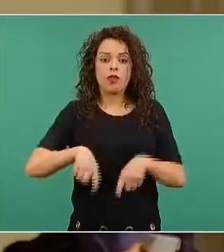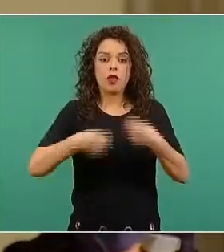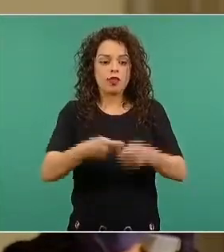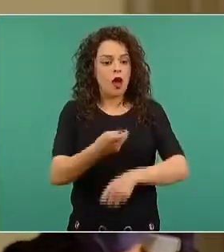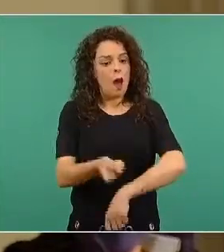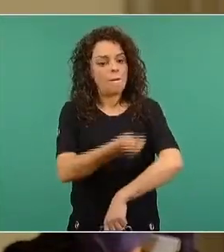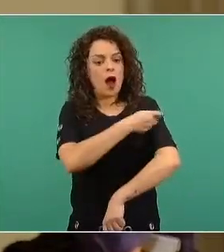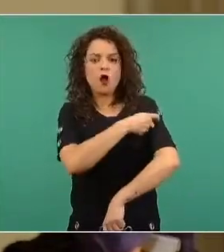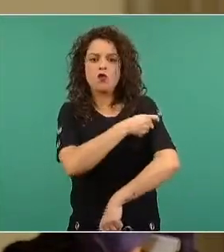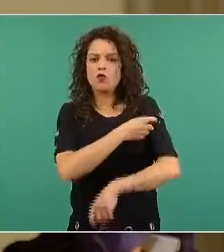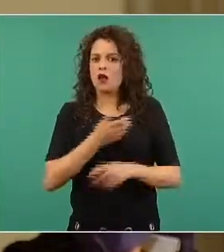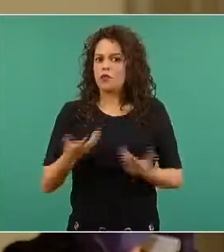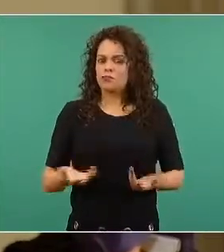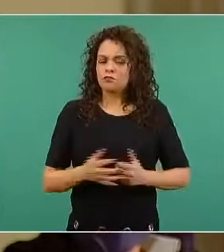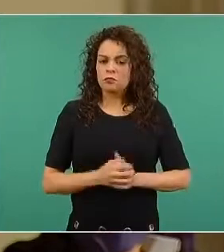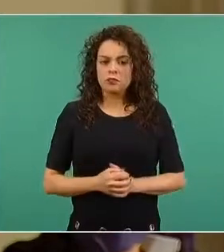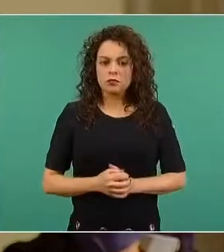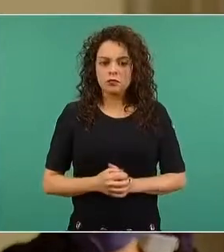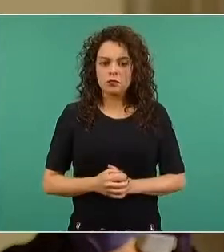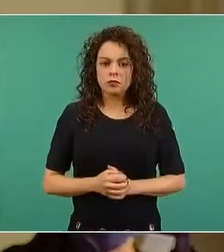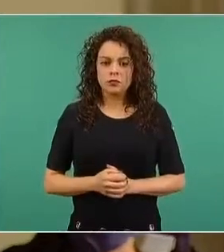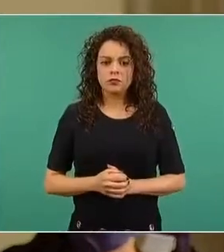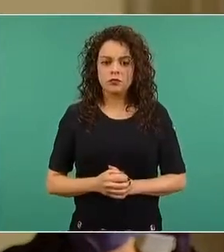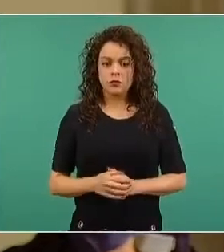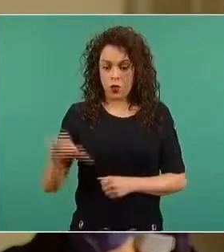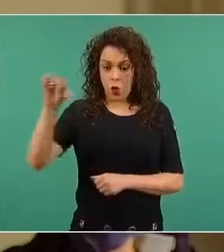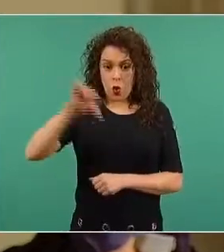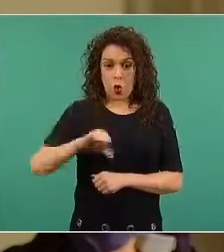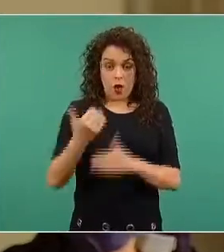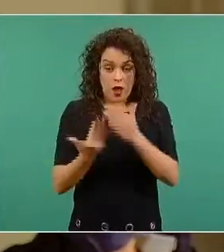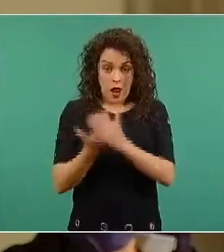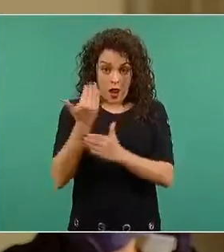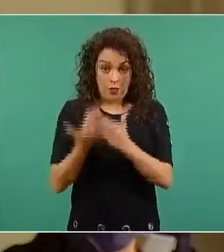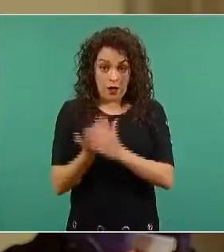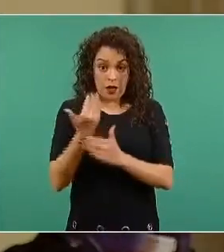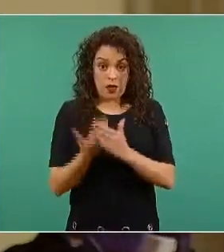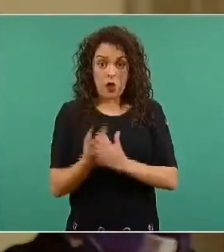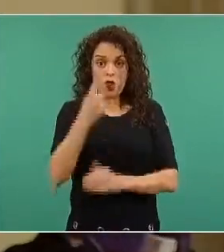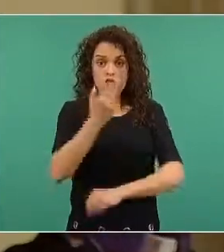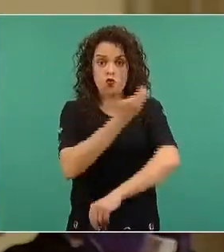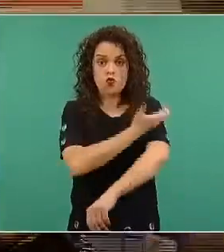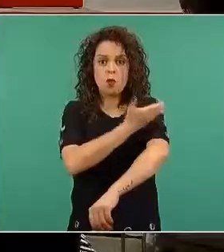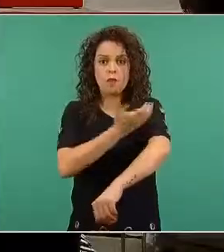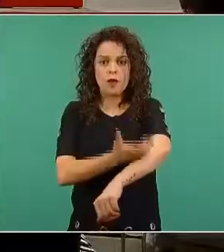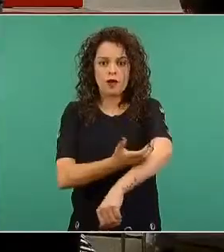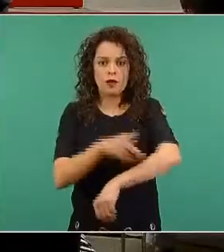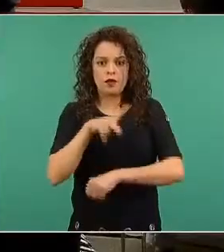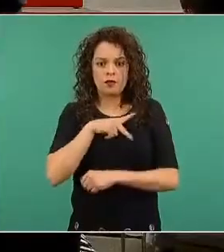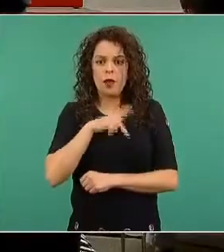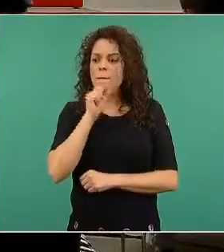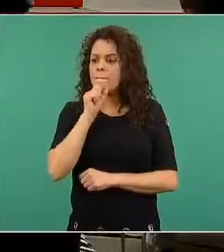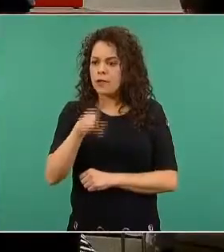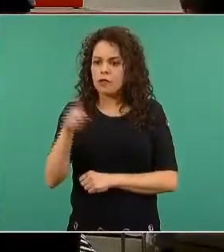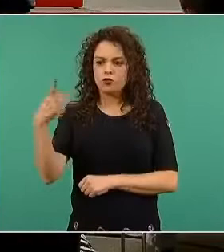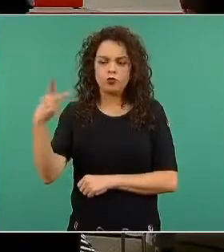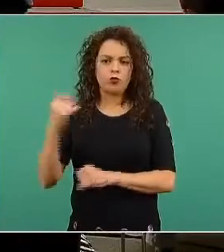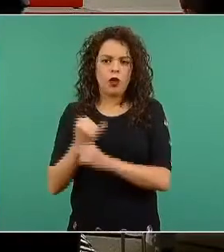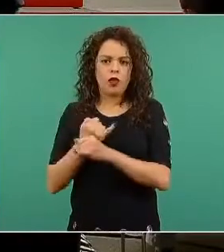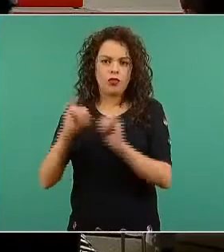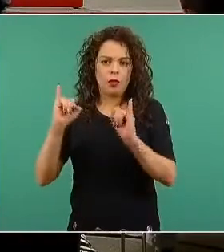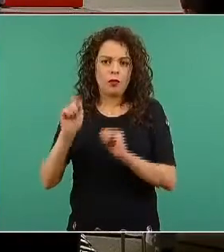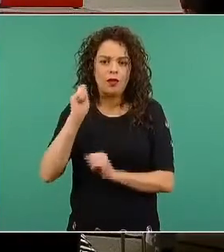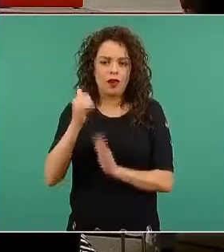instalando. De hecho, pues el día de hoy por la mañana, una compañera que también tiene su medio independiente